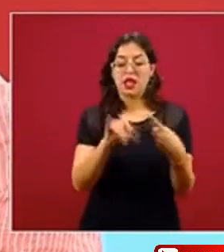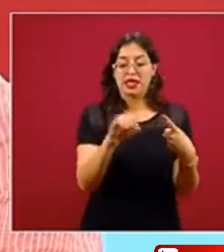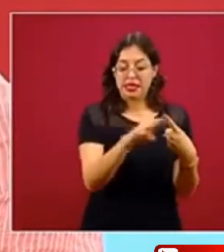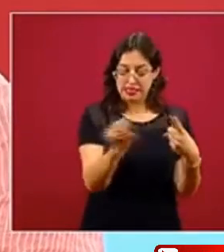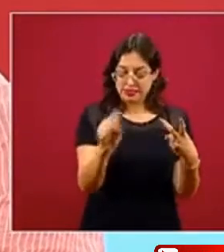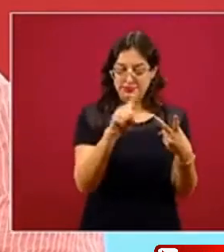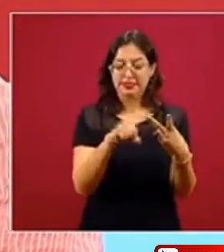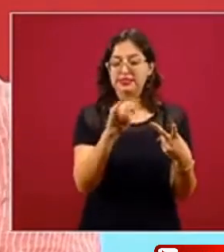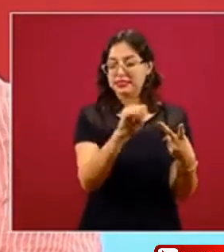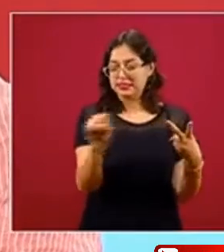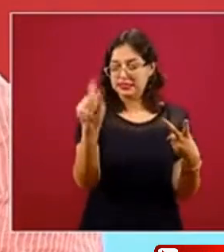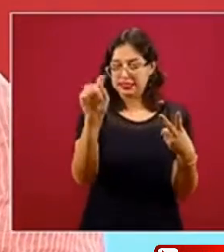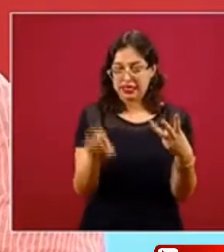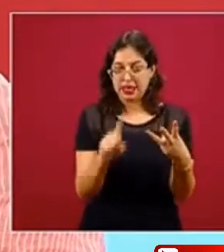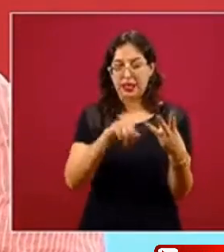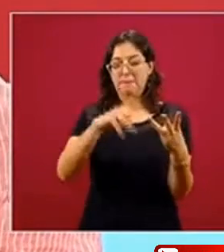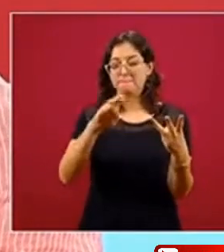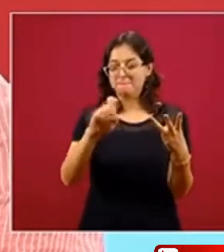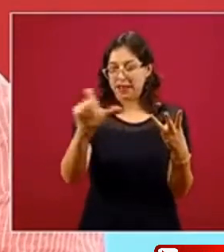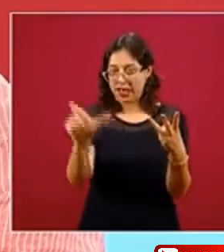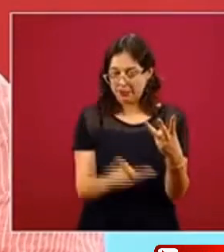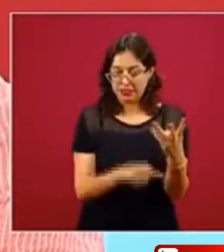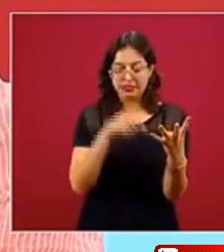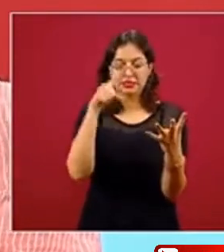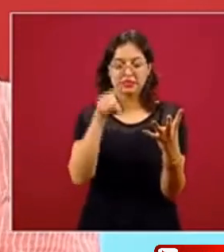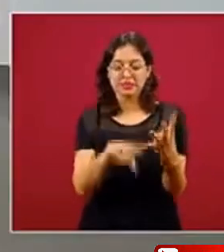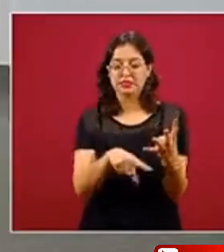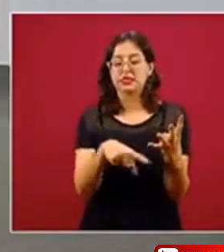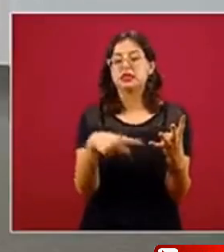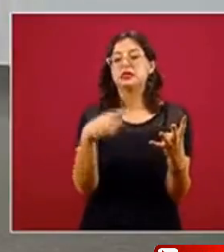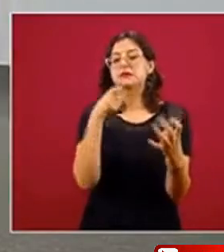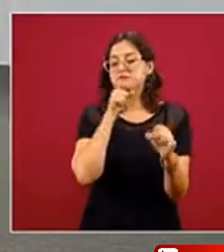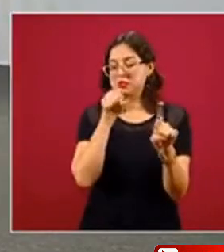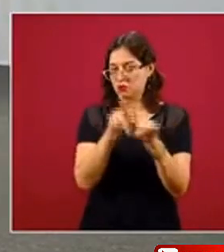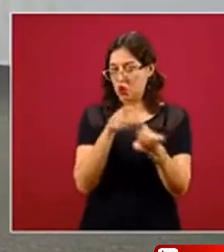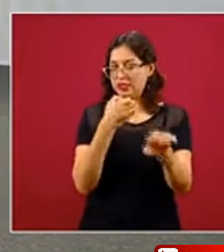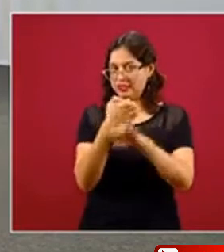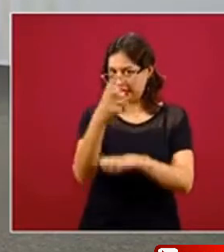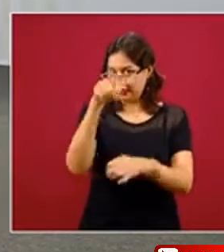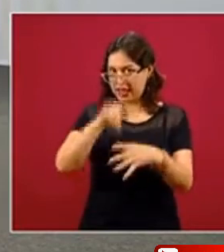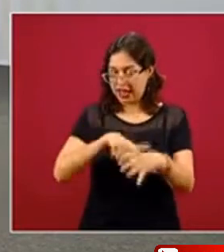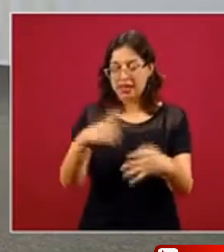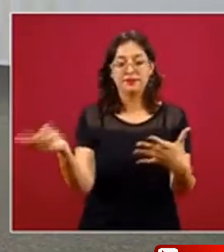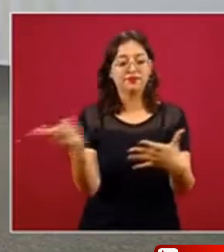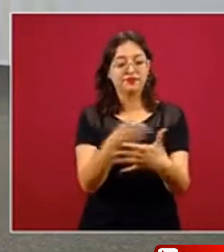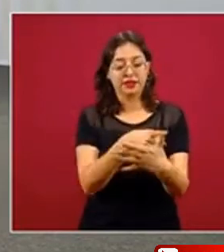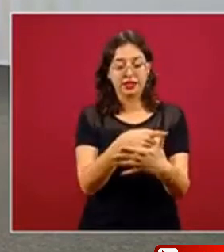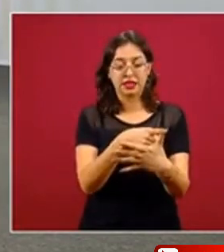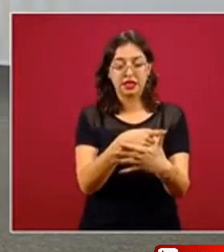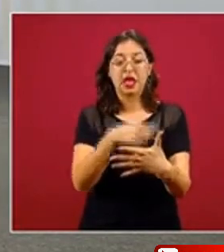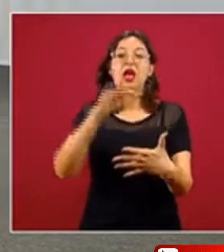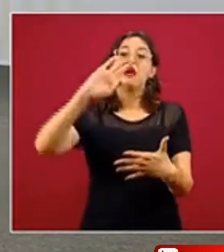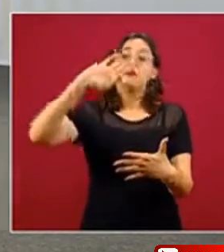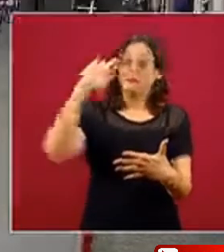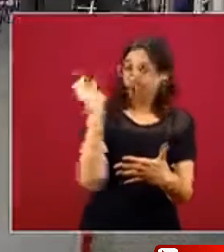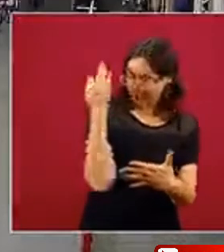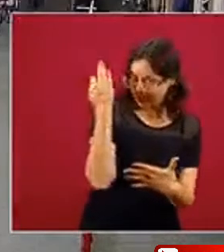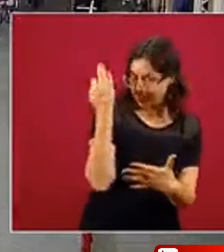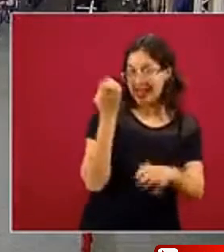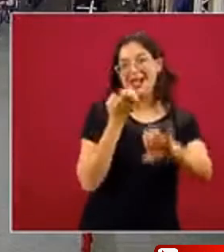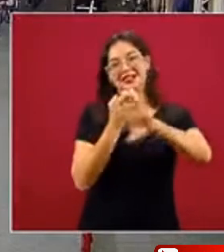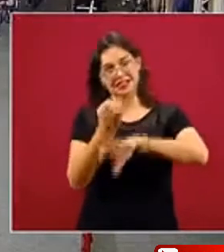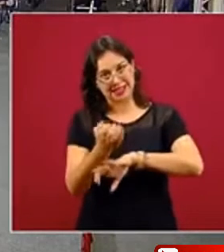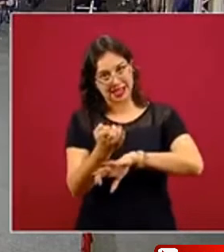el ISSSTE, Pemex y los servicios estatales de salud, por supuesto también la Secretaría Federal, la Secretaría de Salud